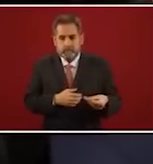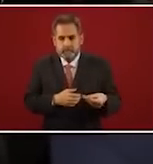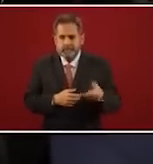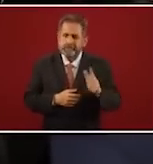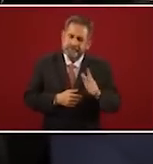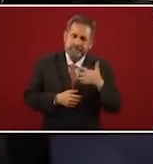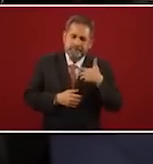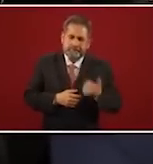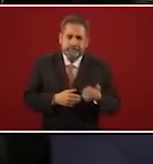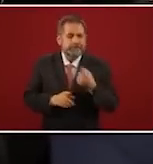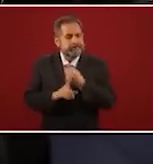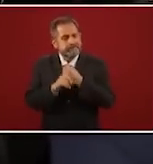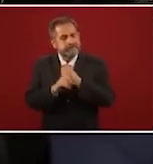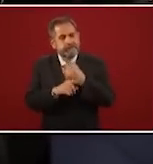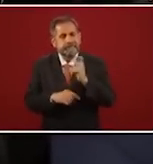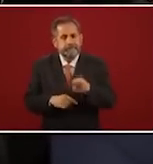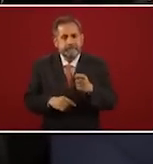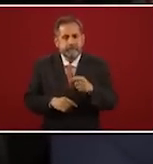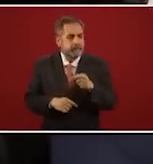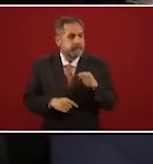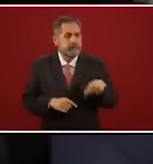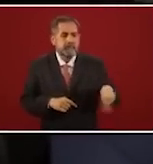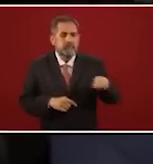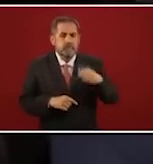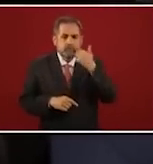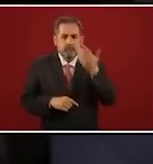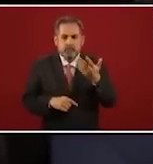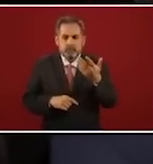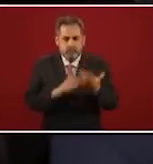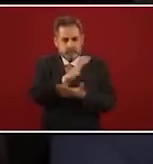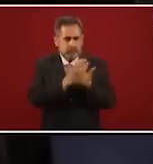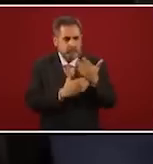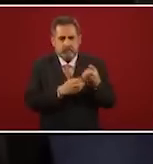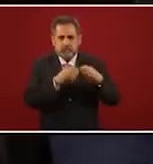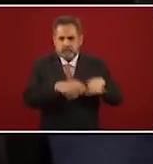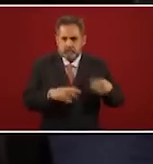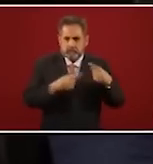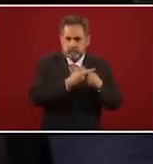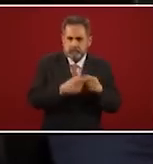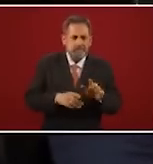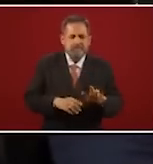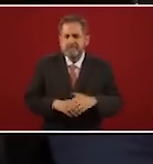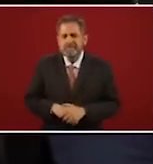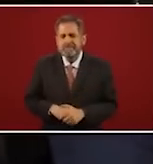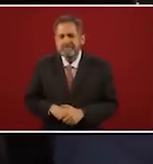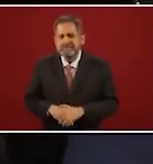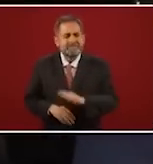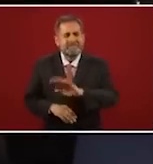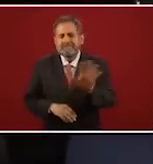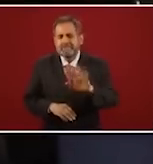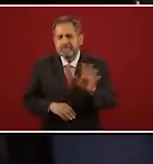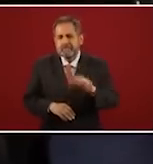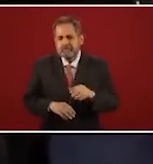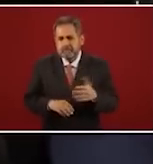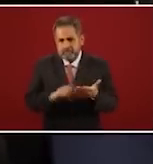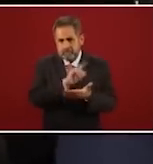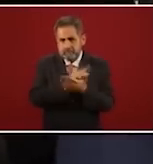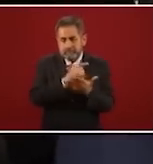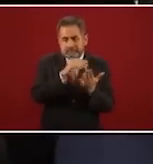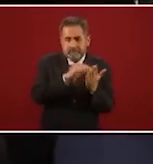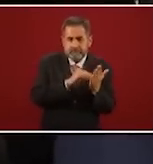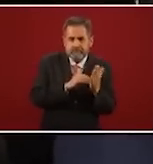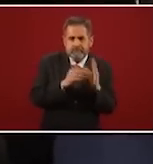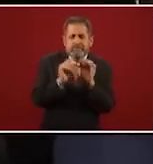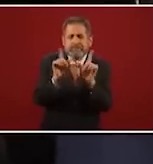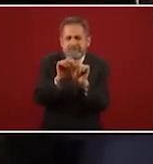entiendo también que el problema es que ellos no quieren violentar ese contrato. Jurídicamente. No, es que tienen… Jurídicamente, perdón,